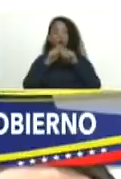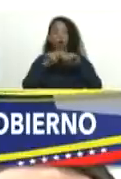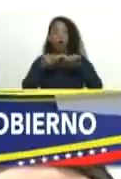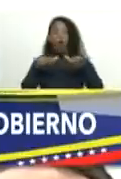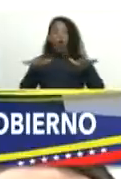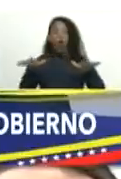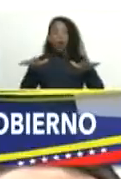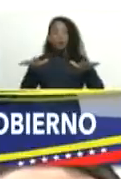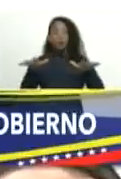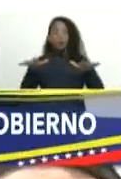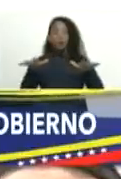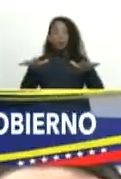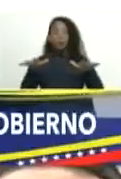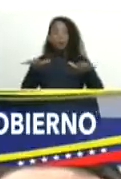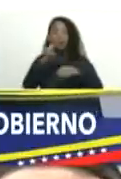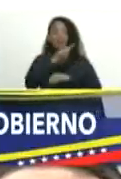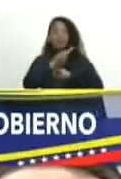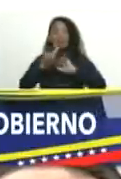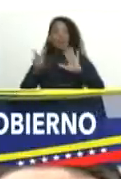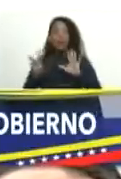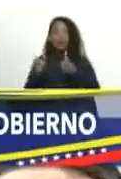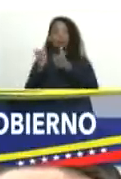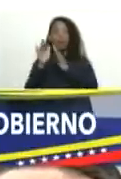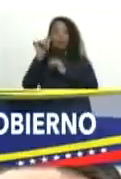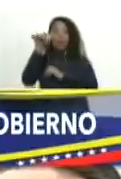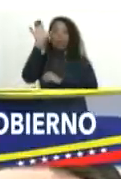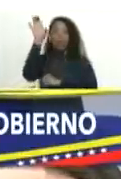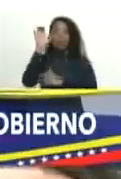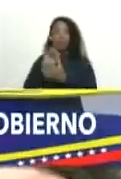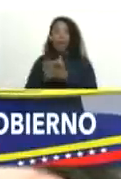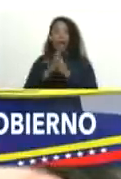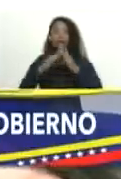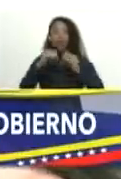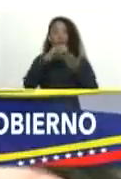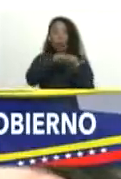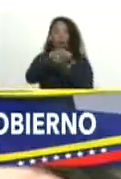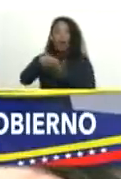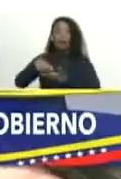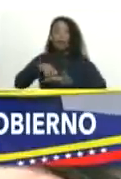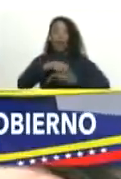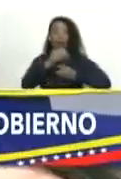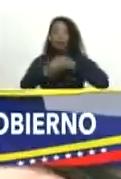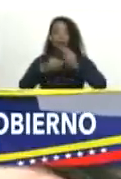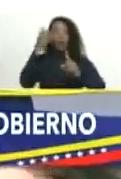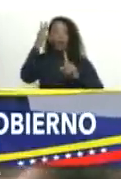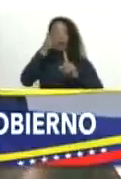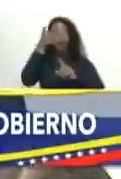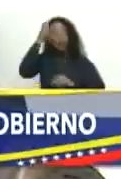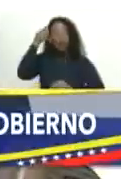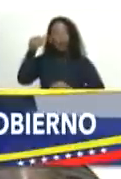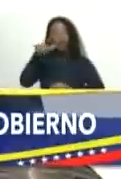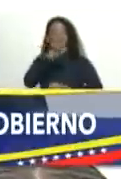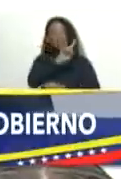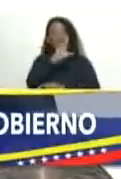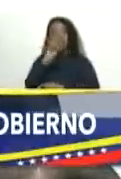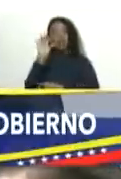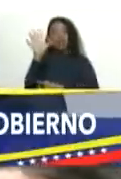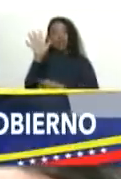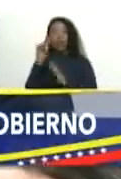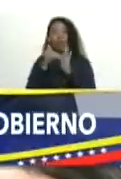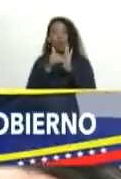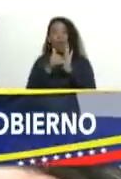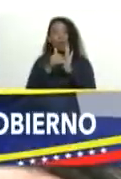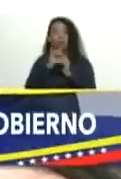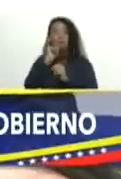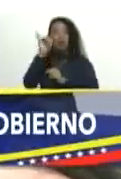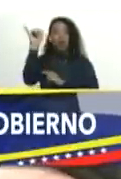constantemente, articulados a través de las 17 hidrológicas del país, en todos los estados, dándole solución al pueblo. Hemos recibido 105.000 denuncias,